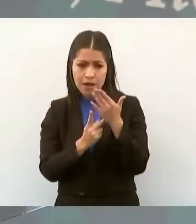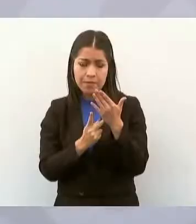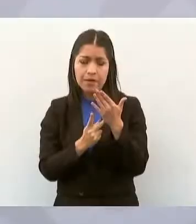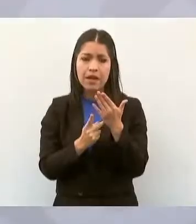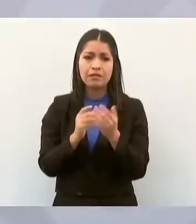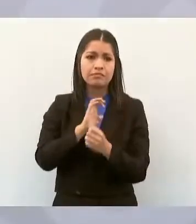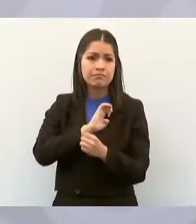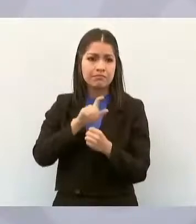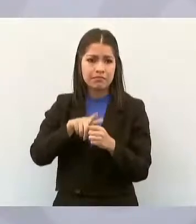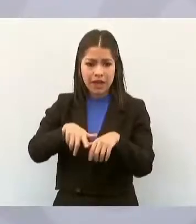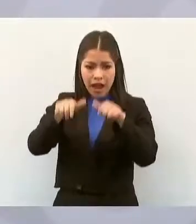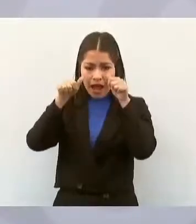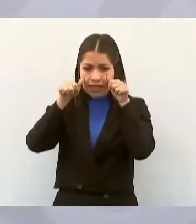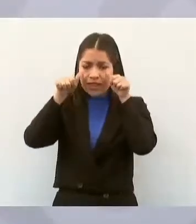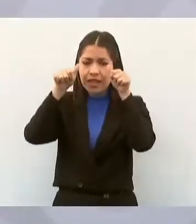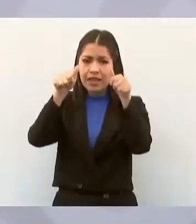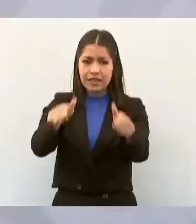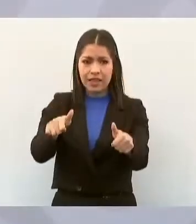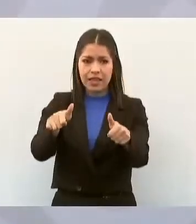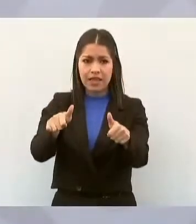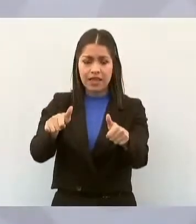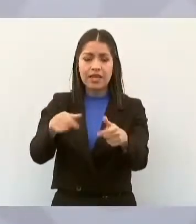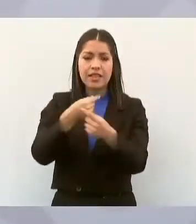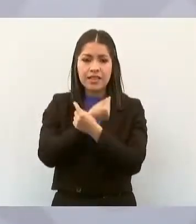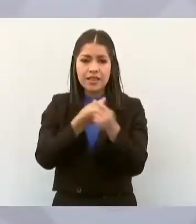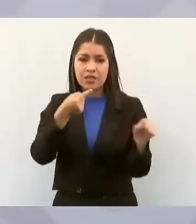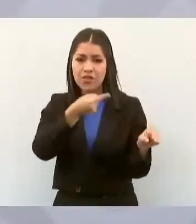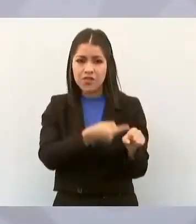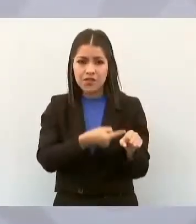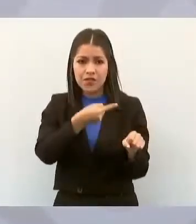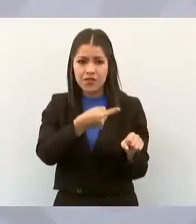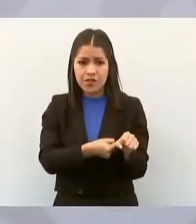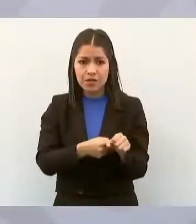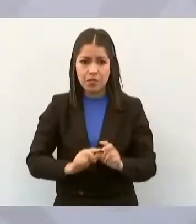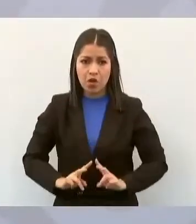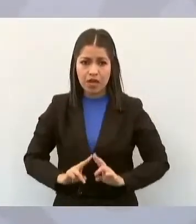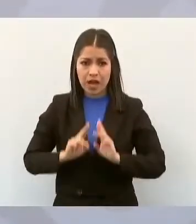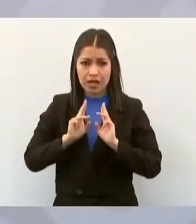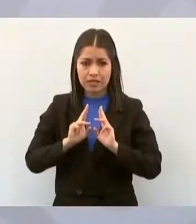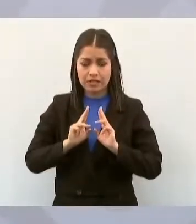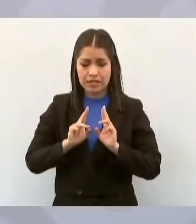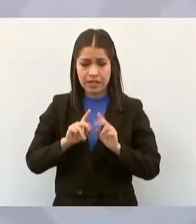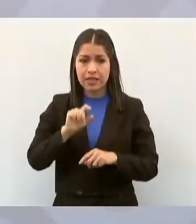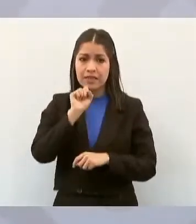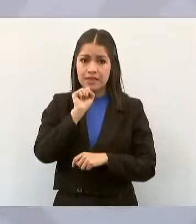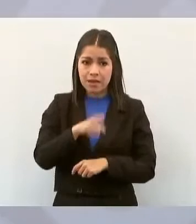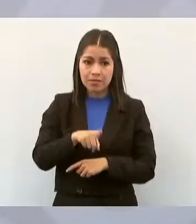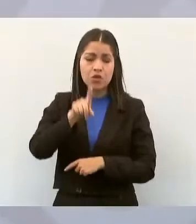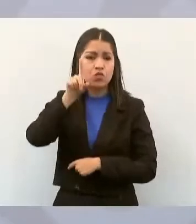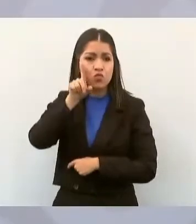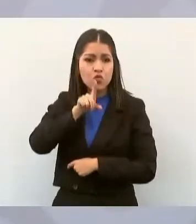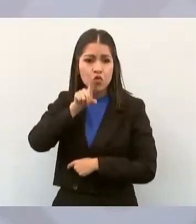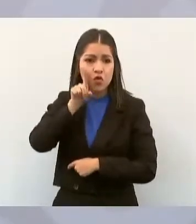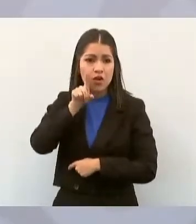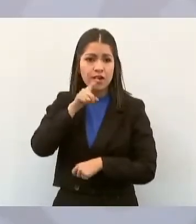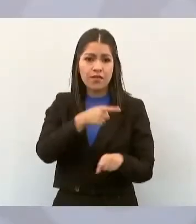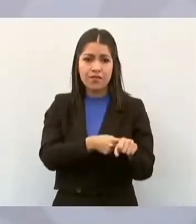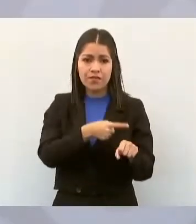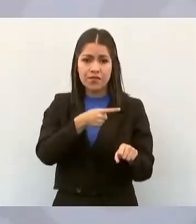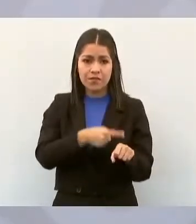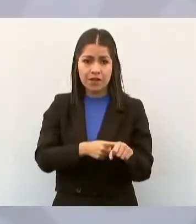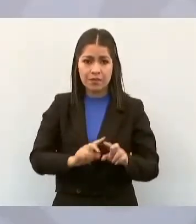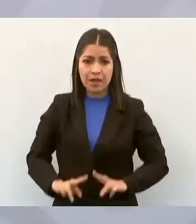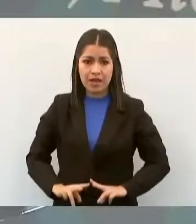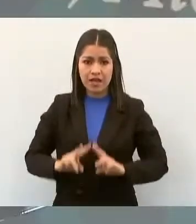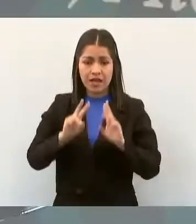especial. Las niñas, los niños con cáncer, con este padecimiento, y las mujeres con cáncer de mama